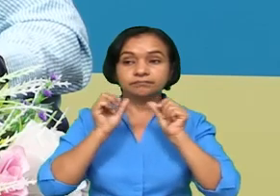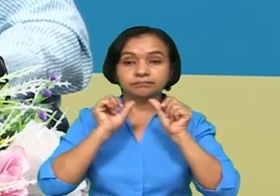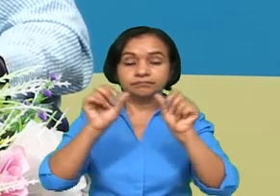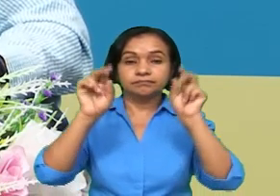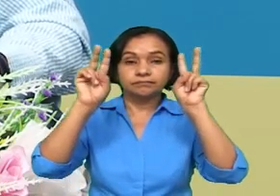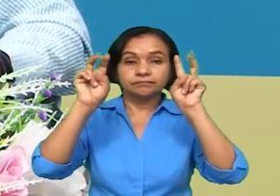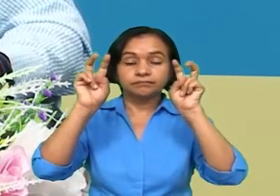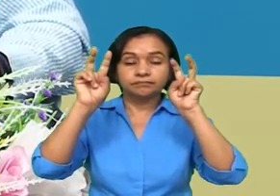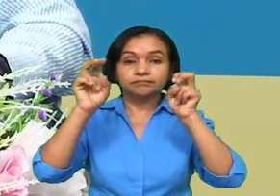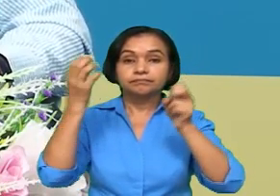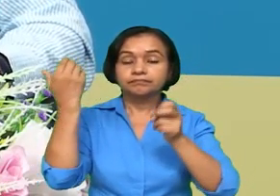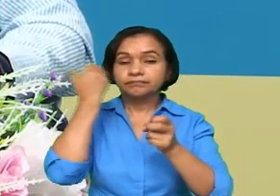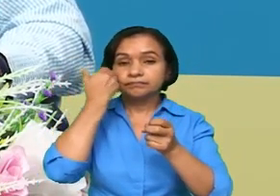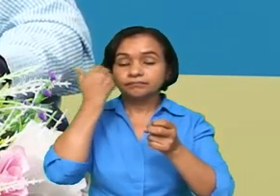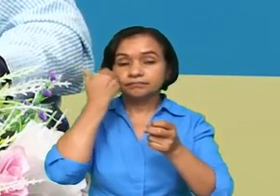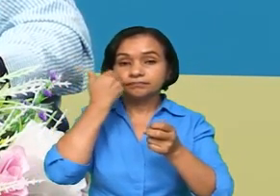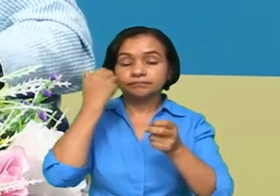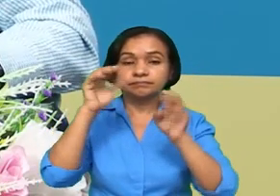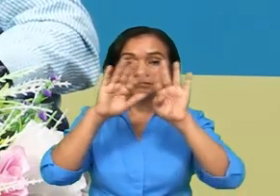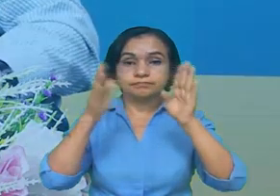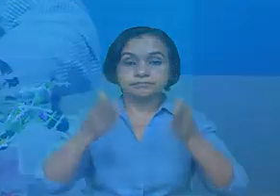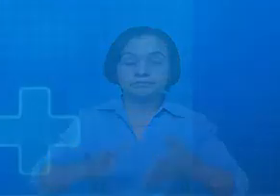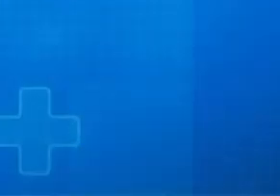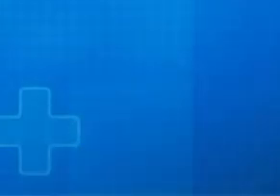tema, infecciones urinarias en la mujer.